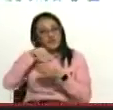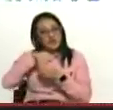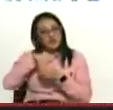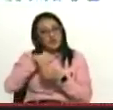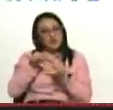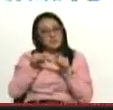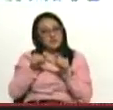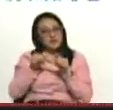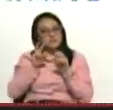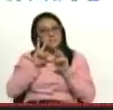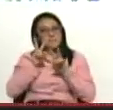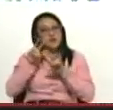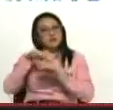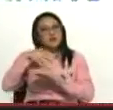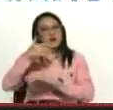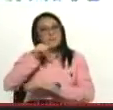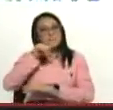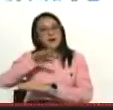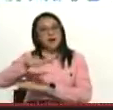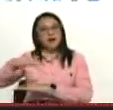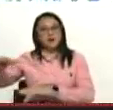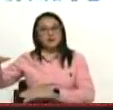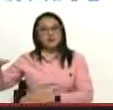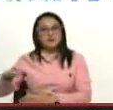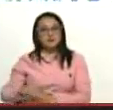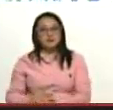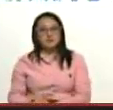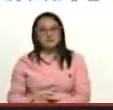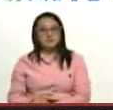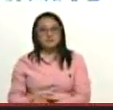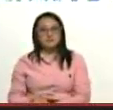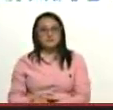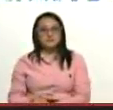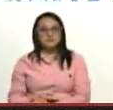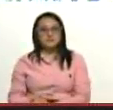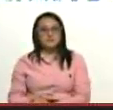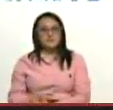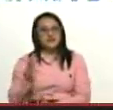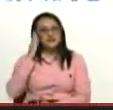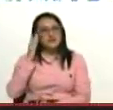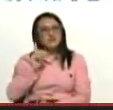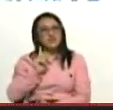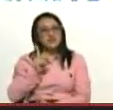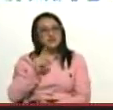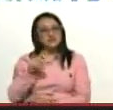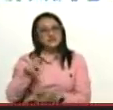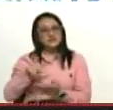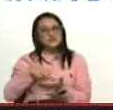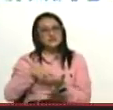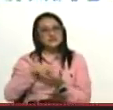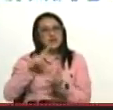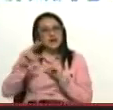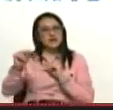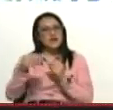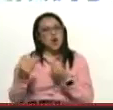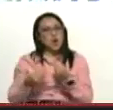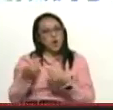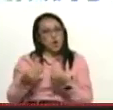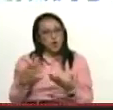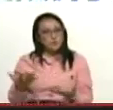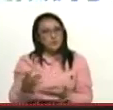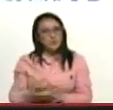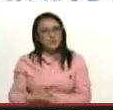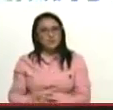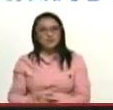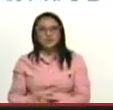mantener tu mirada hacia el mar sabes que tienes que salir pero cómo lo haces